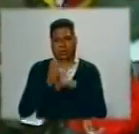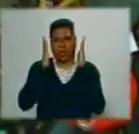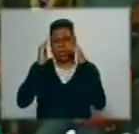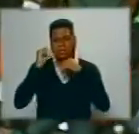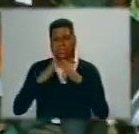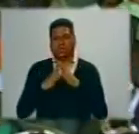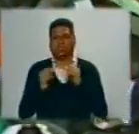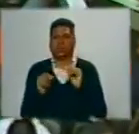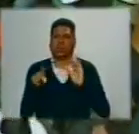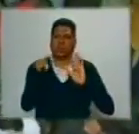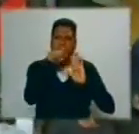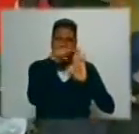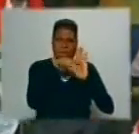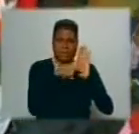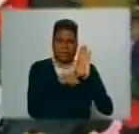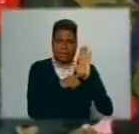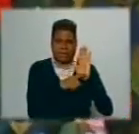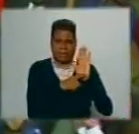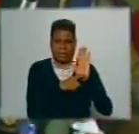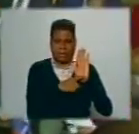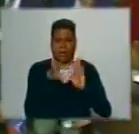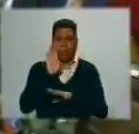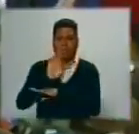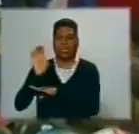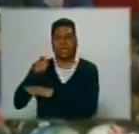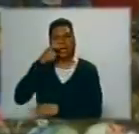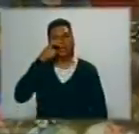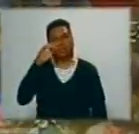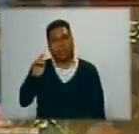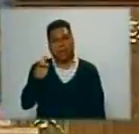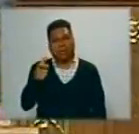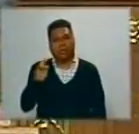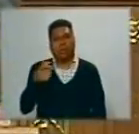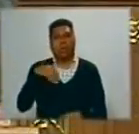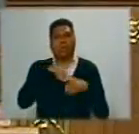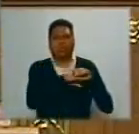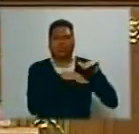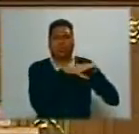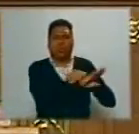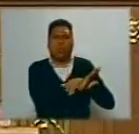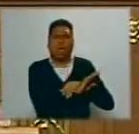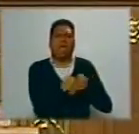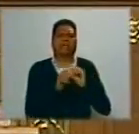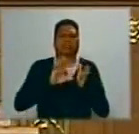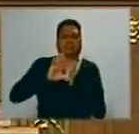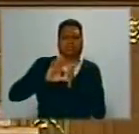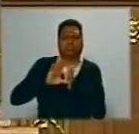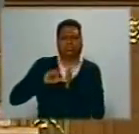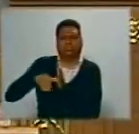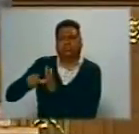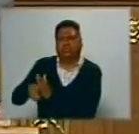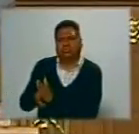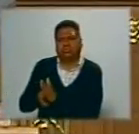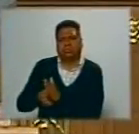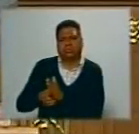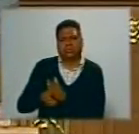precios acordados. Proteger al pueblo contra el acaparamiento, el boicot, la especulación, la usura.